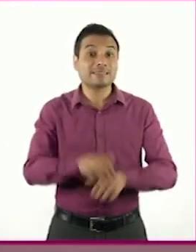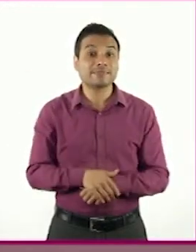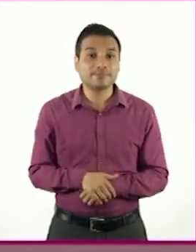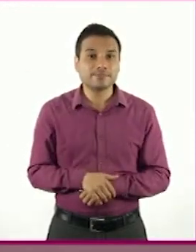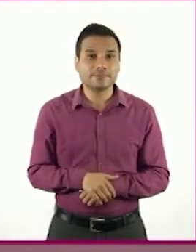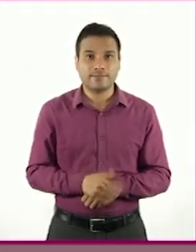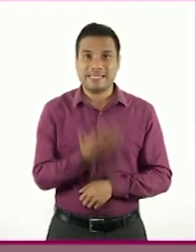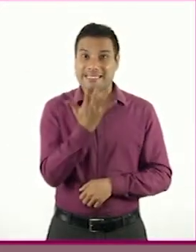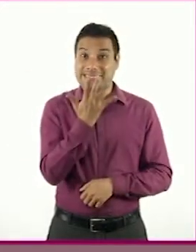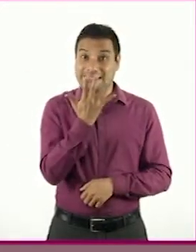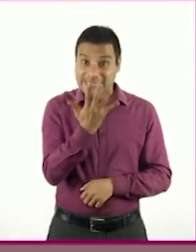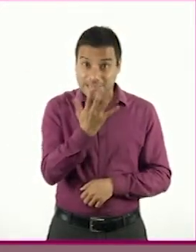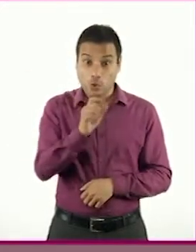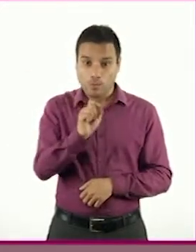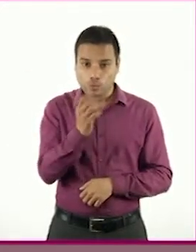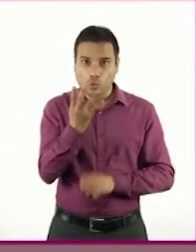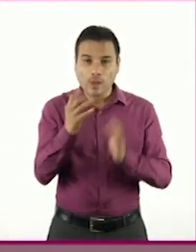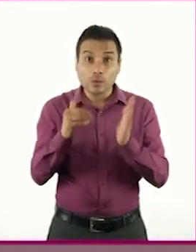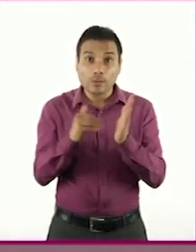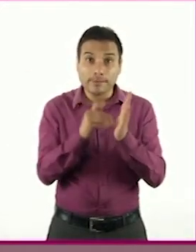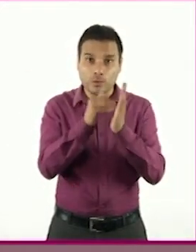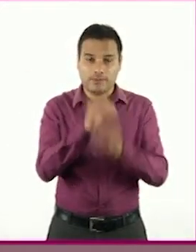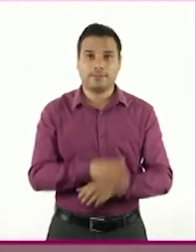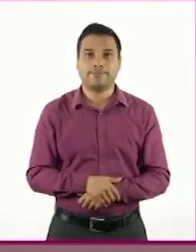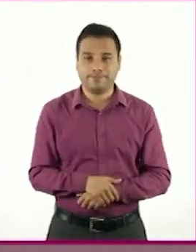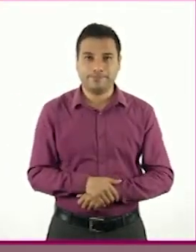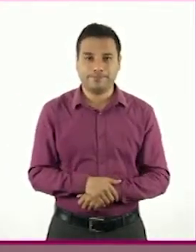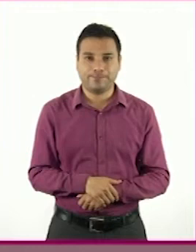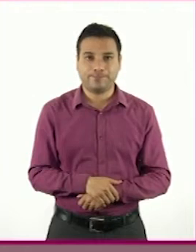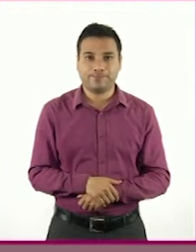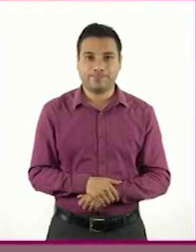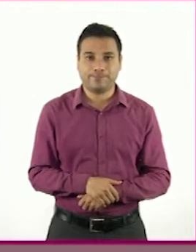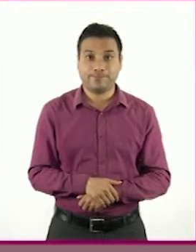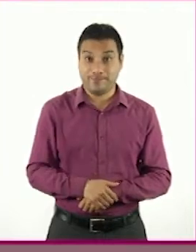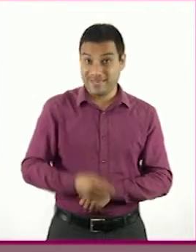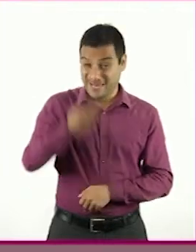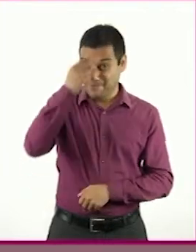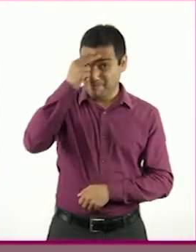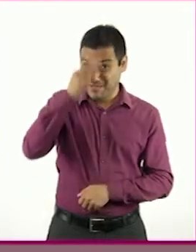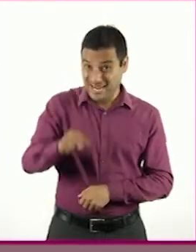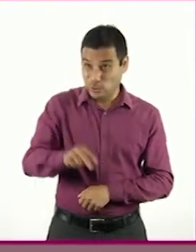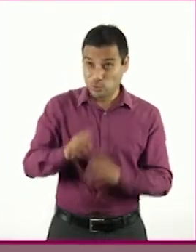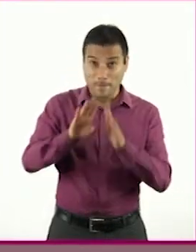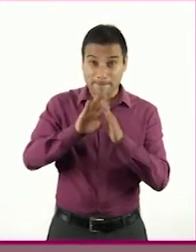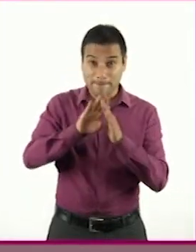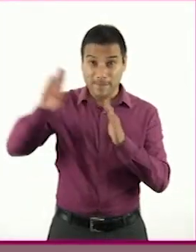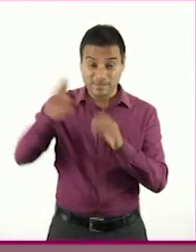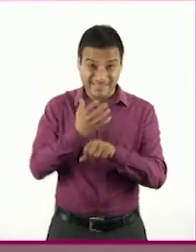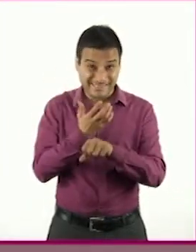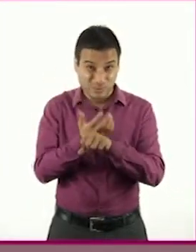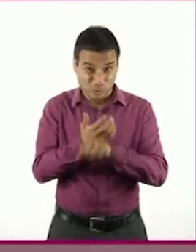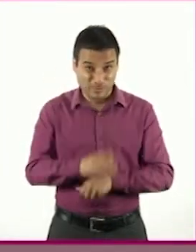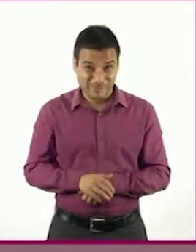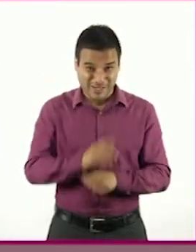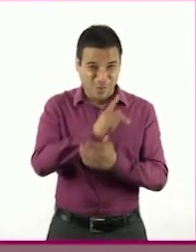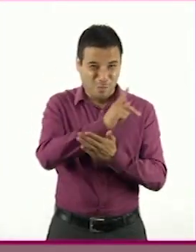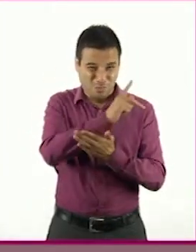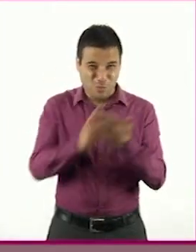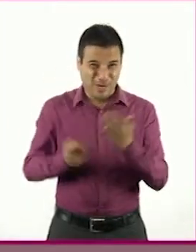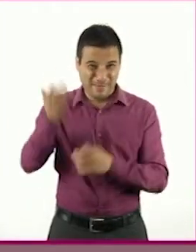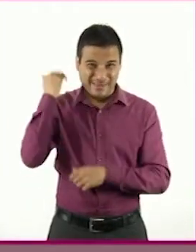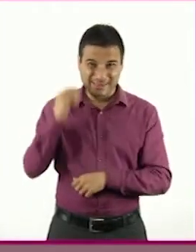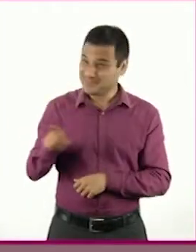fueron 5.4 millones. Los mexicanos que llegaron a Estados Unidos con el programa Bracero